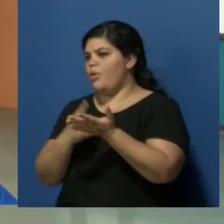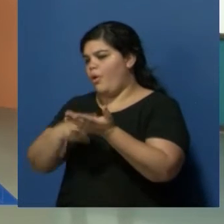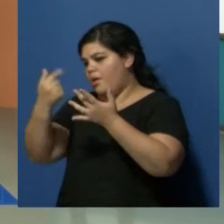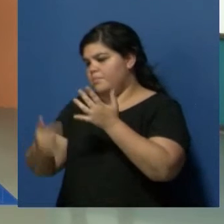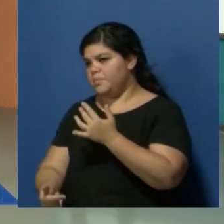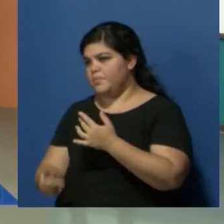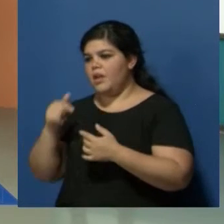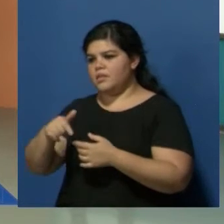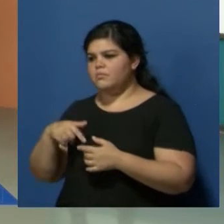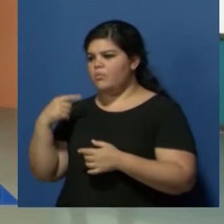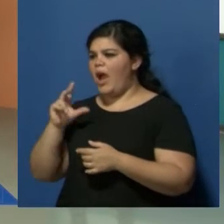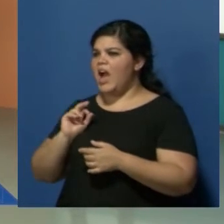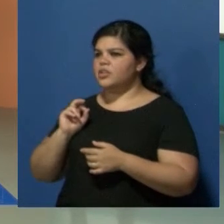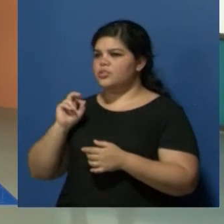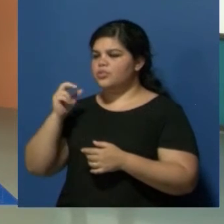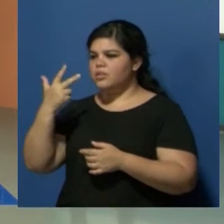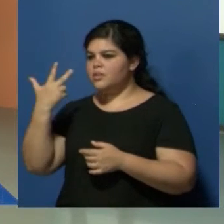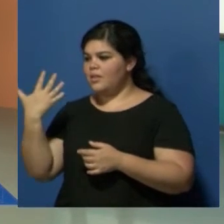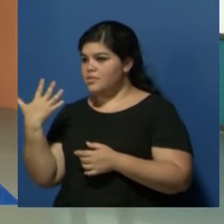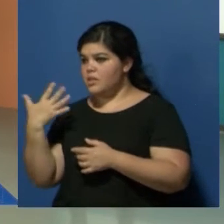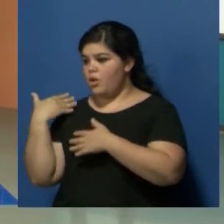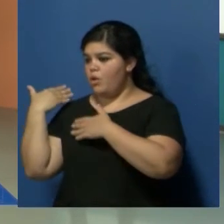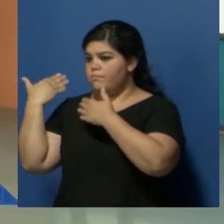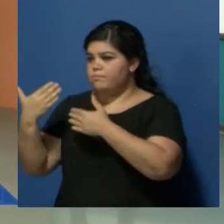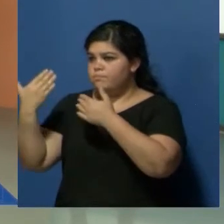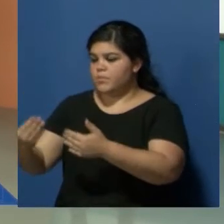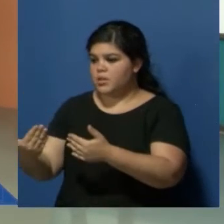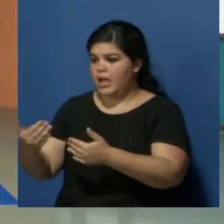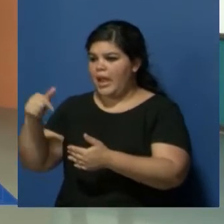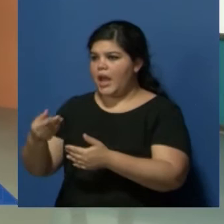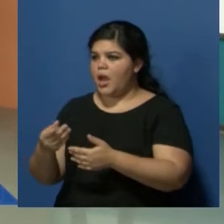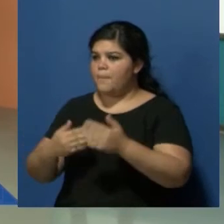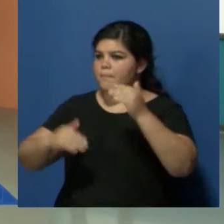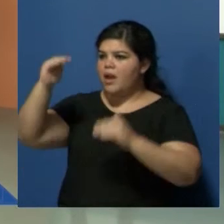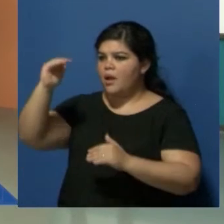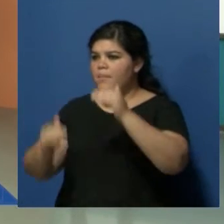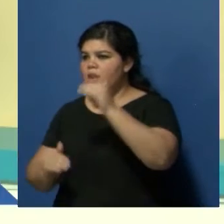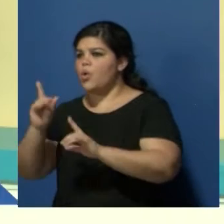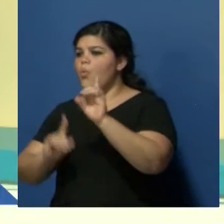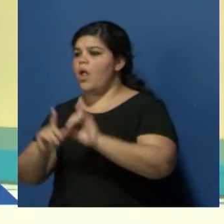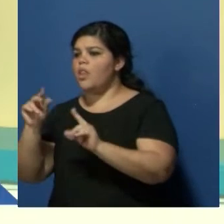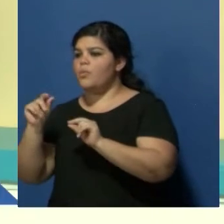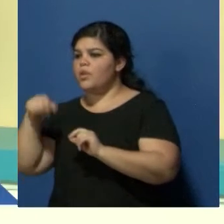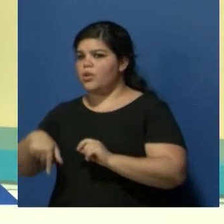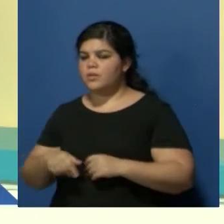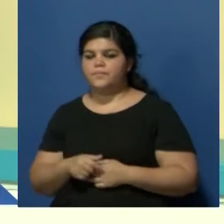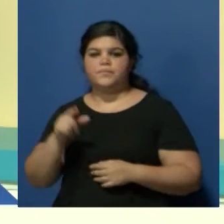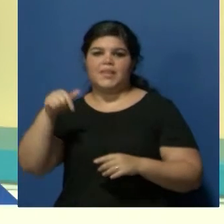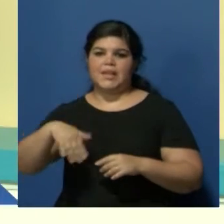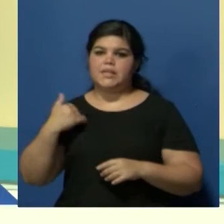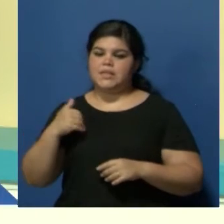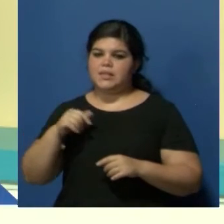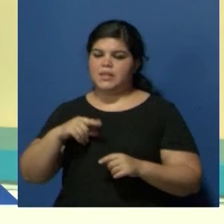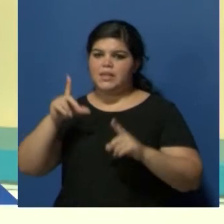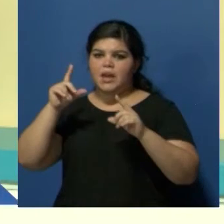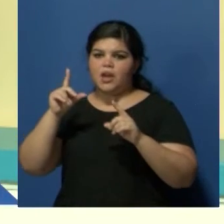en avanzada. ¿Cómo está este año? ¿Ha sido más o menos con respecto a los números? Los números en la Argentina son bastante malos en el sentido